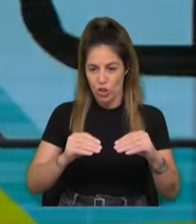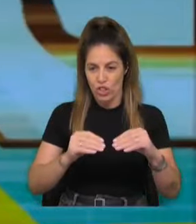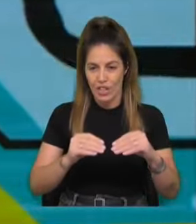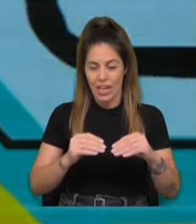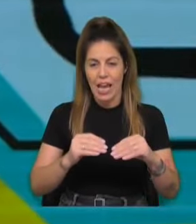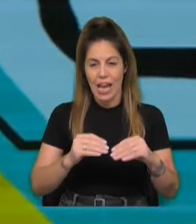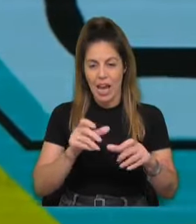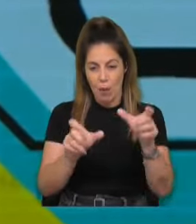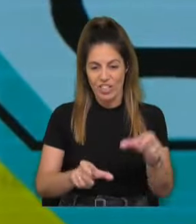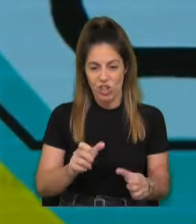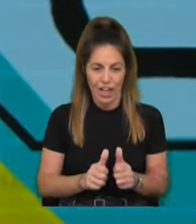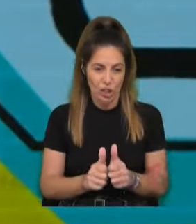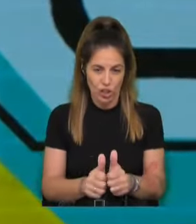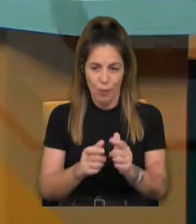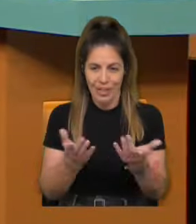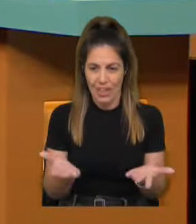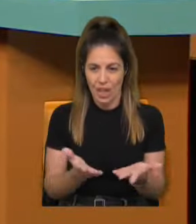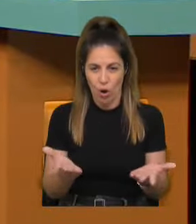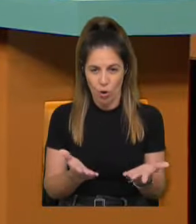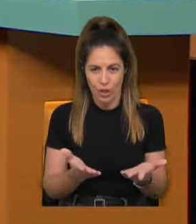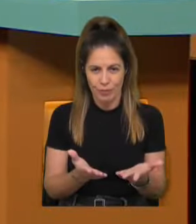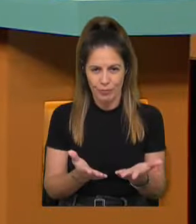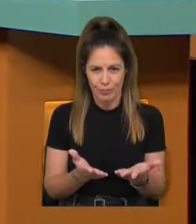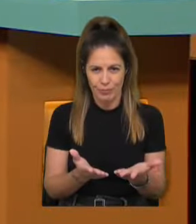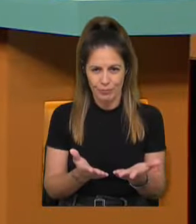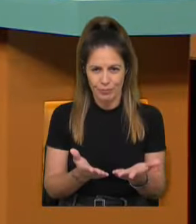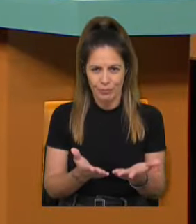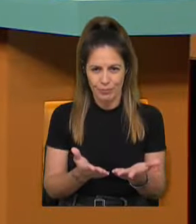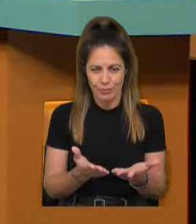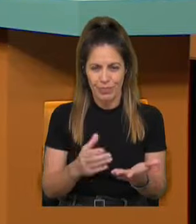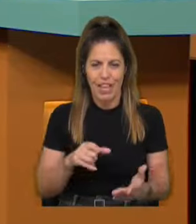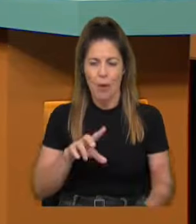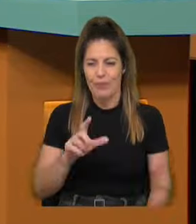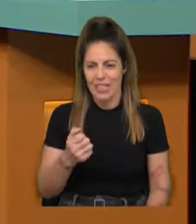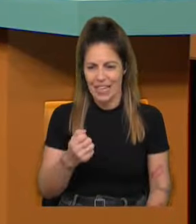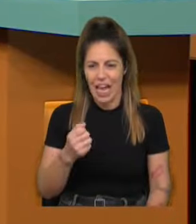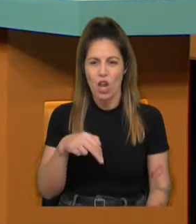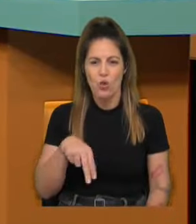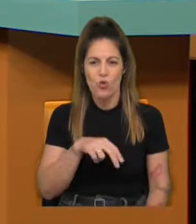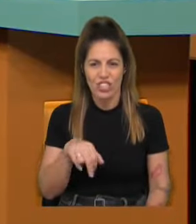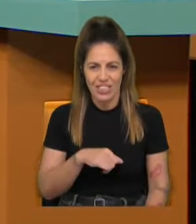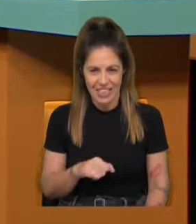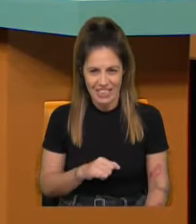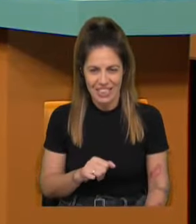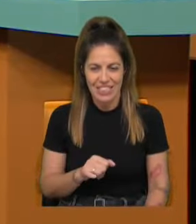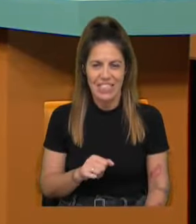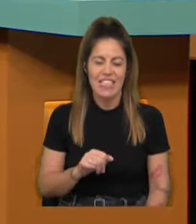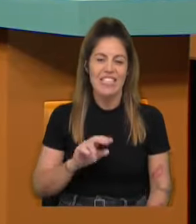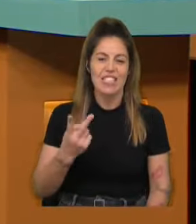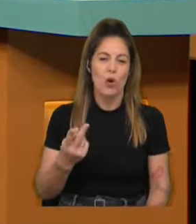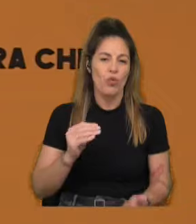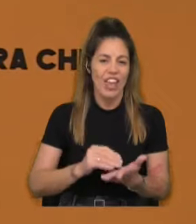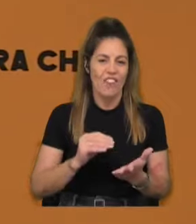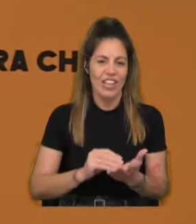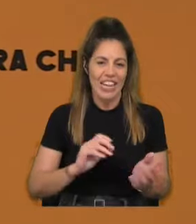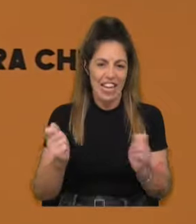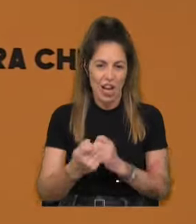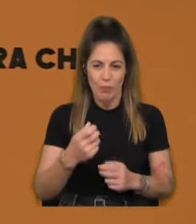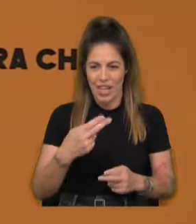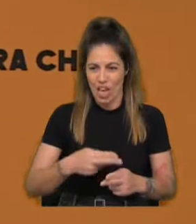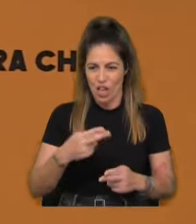panel Álvaro padrón Camil nñ Camila Núñez Karina Núñez segunda vez Karina Perdón vos viste me voy a cambiar el